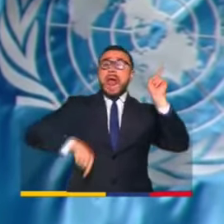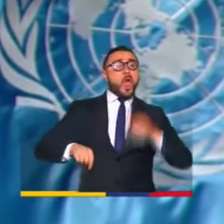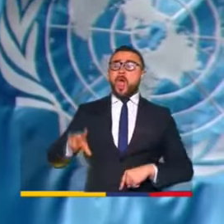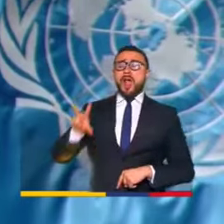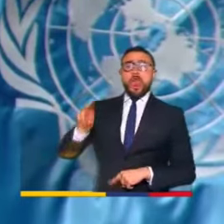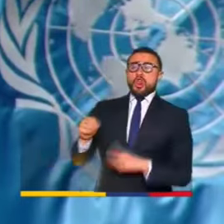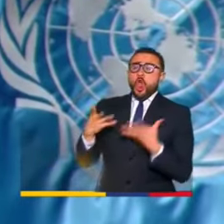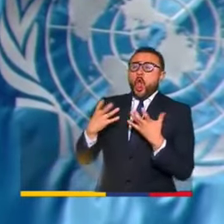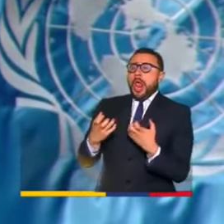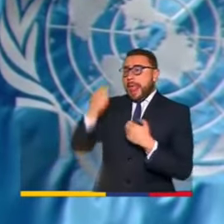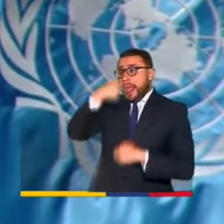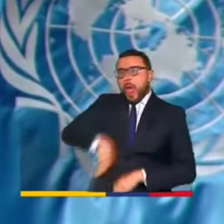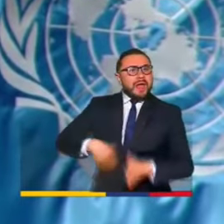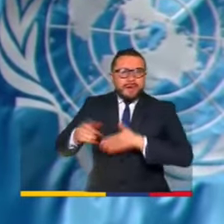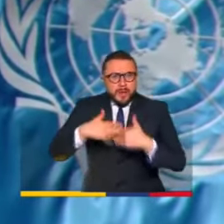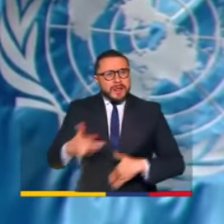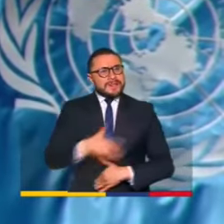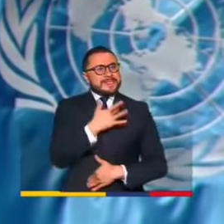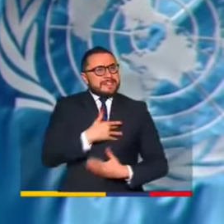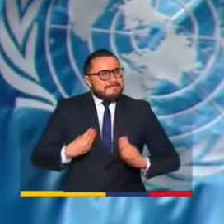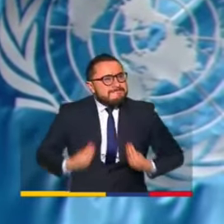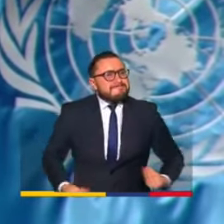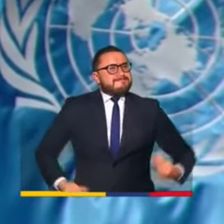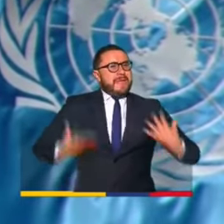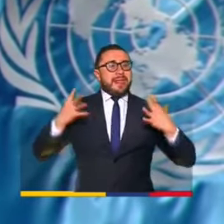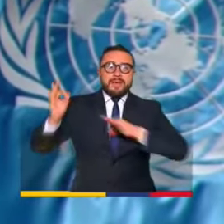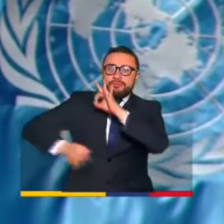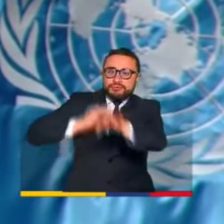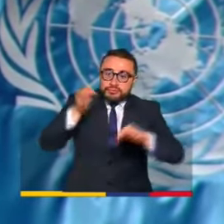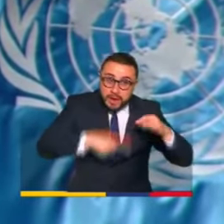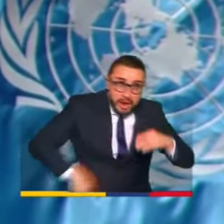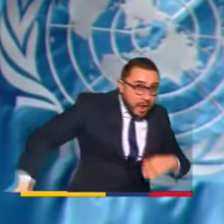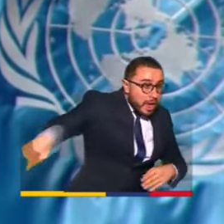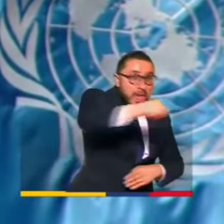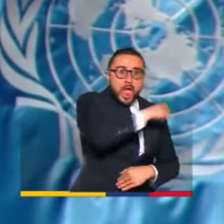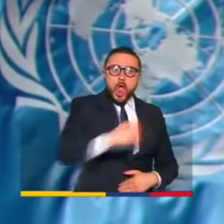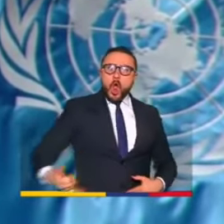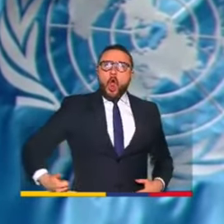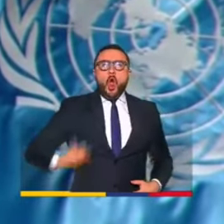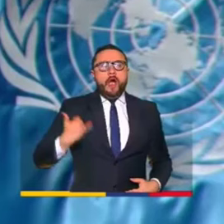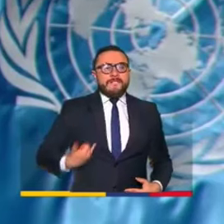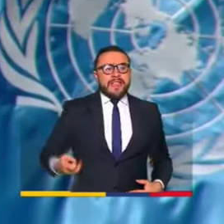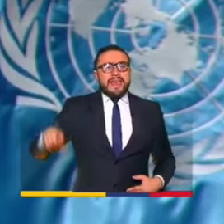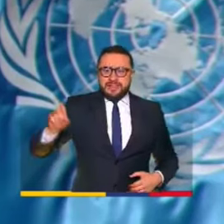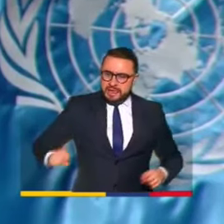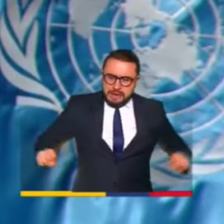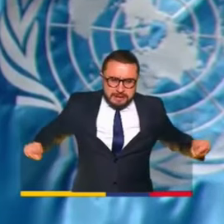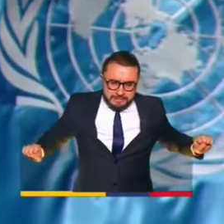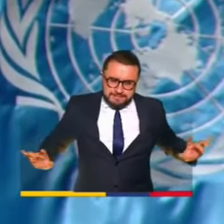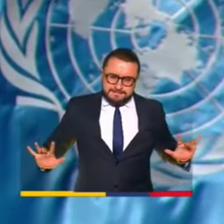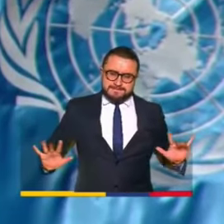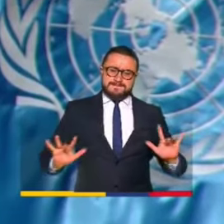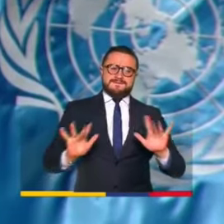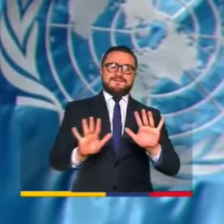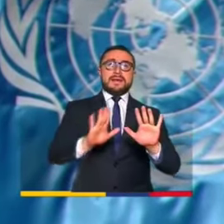esa juventud debe pasar al frente hoy, llevada de la mano